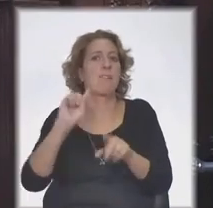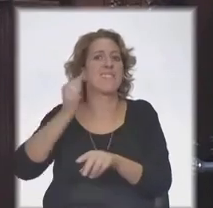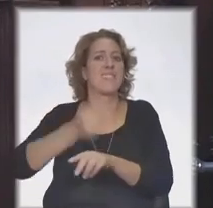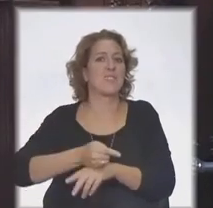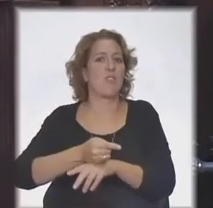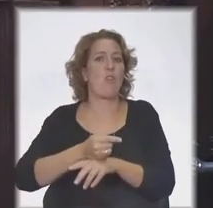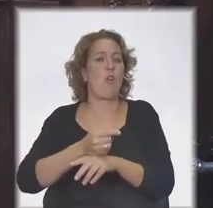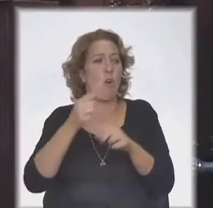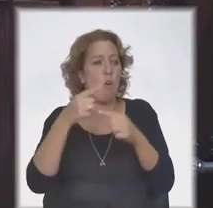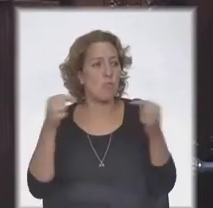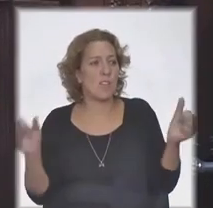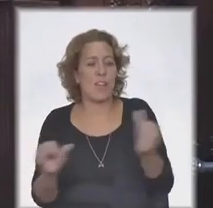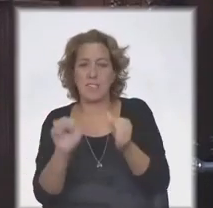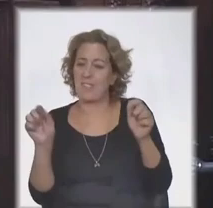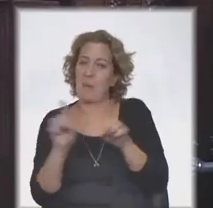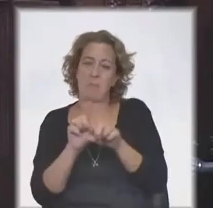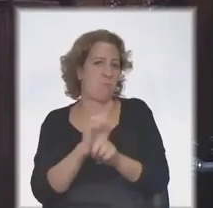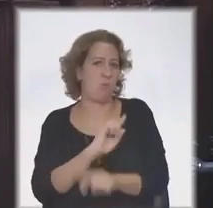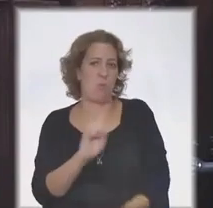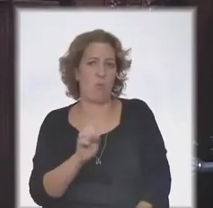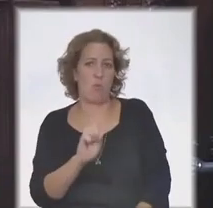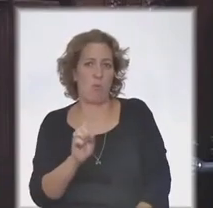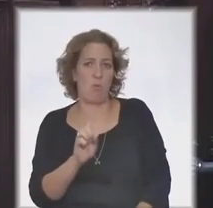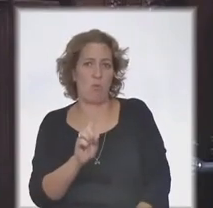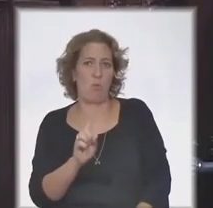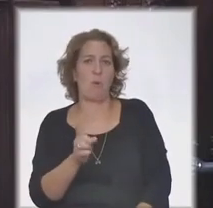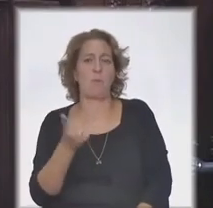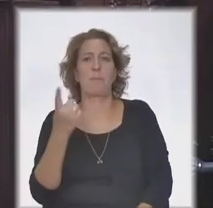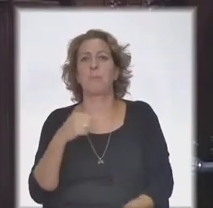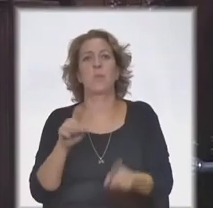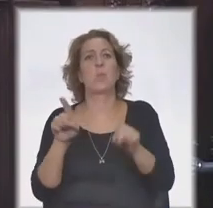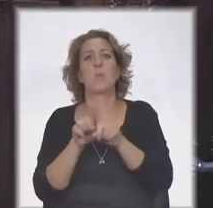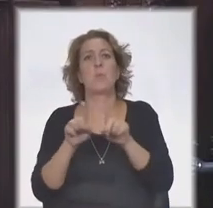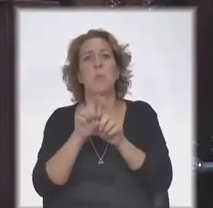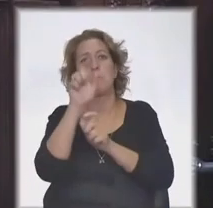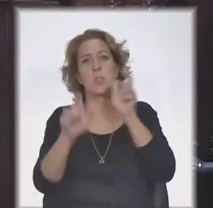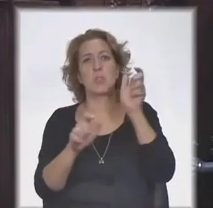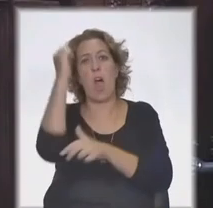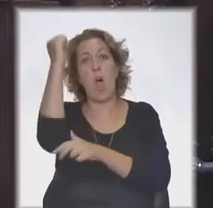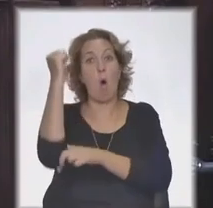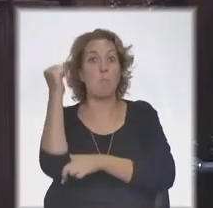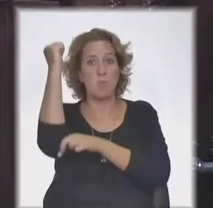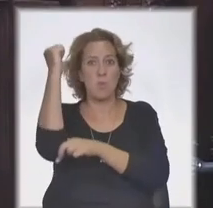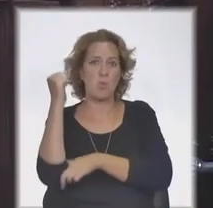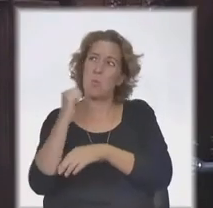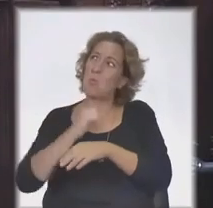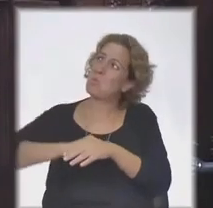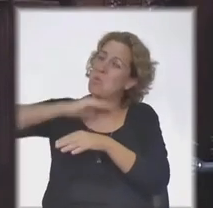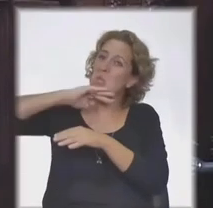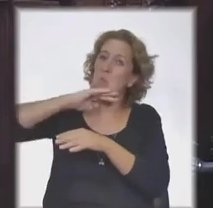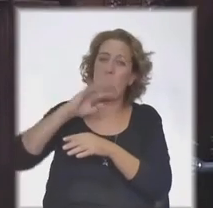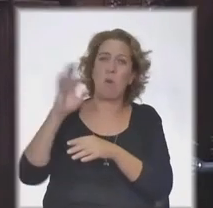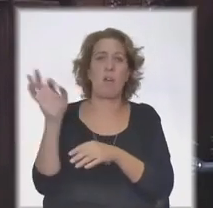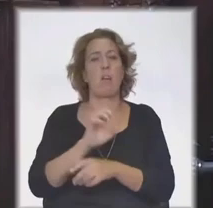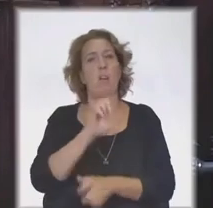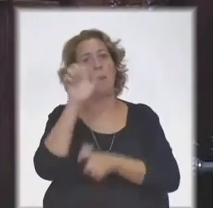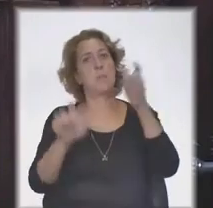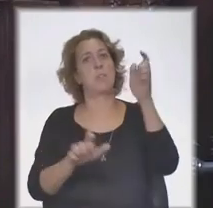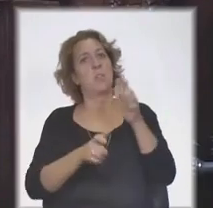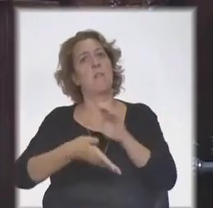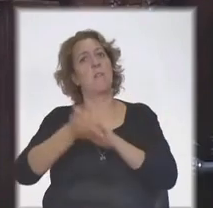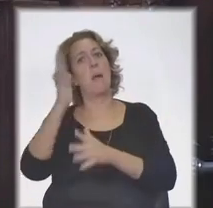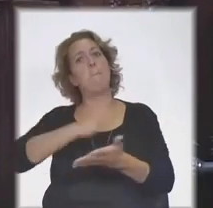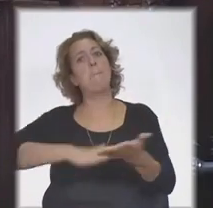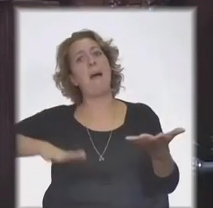tomar. No es lo mismo las personas que se trasladan en ómnibus con un aforo máximo que las personas que van a un parque a